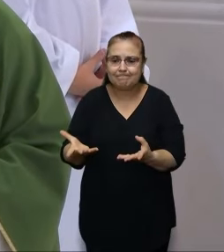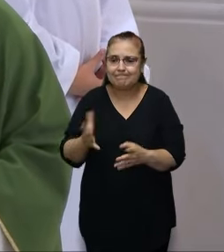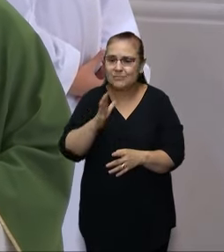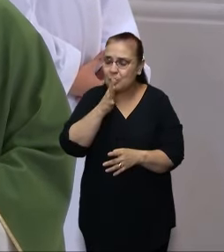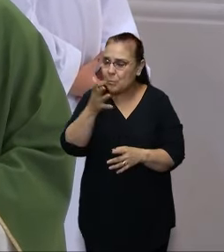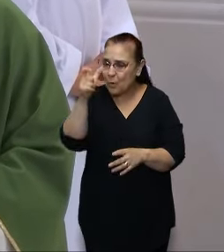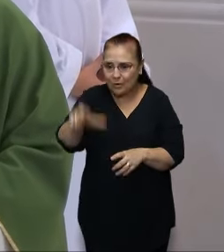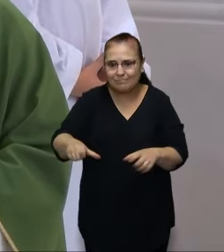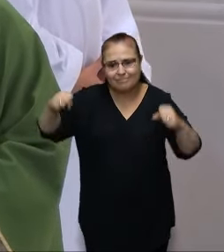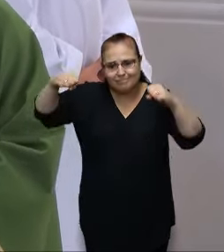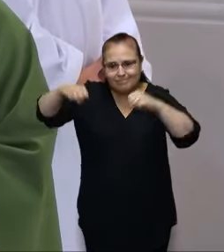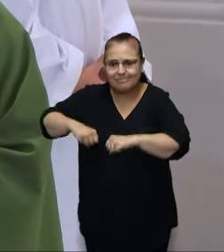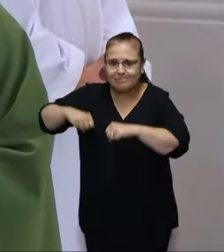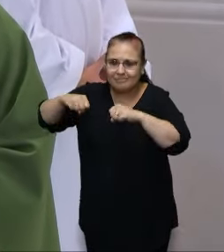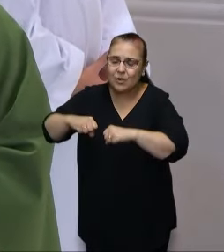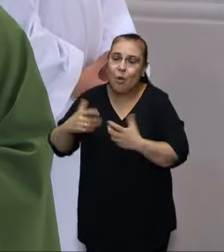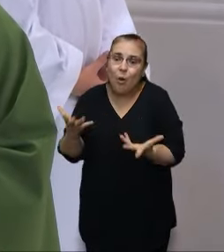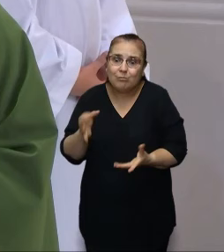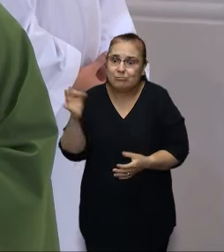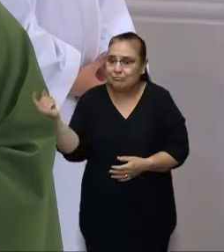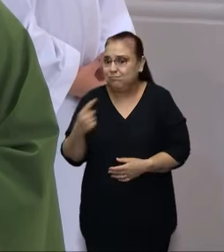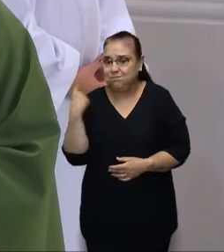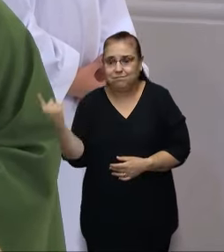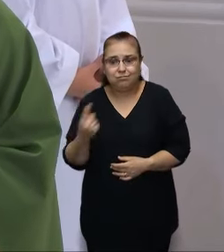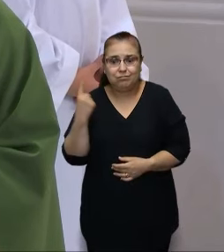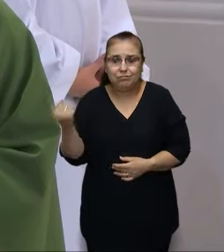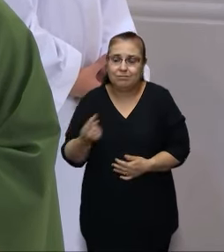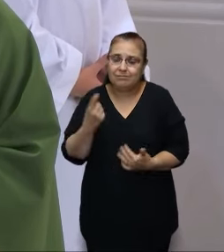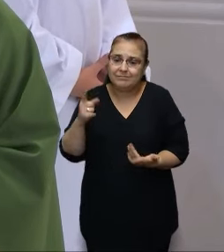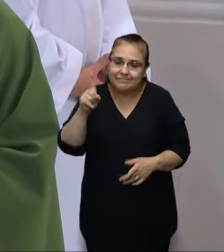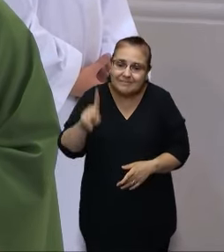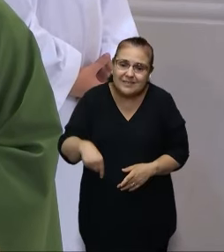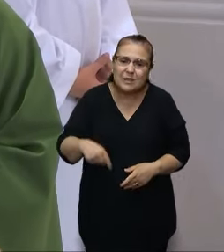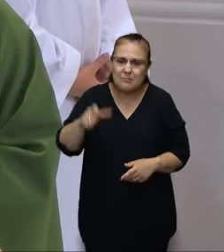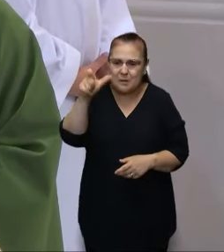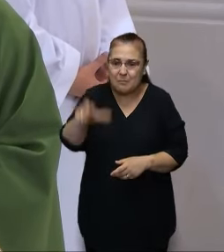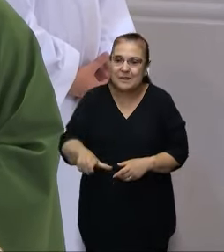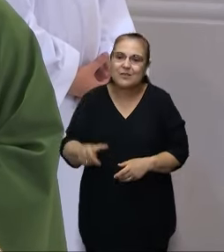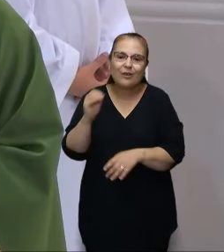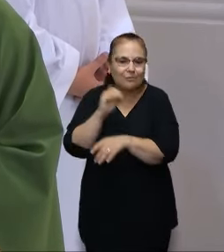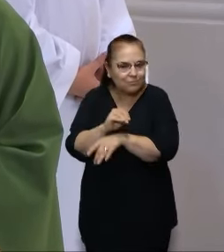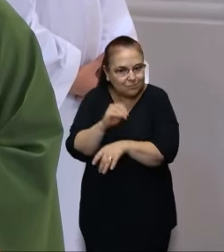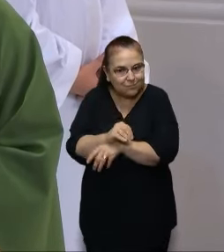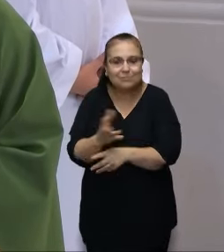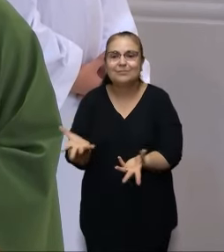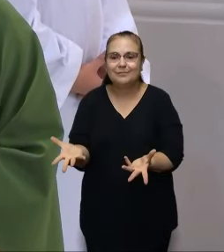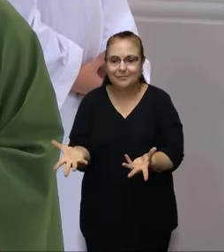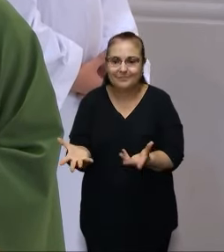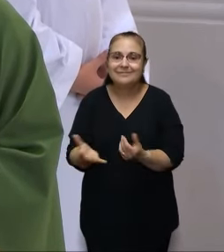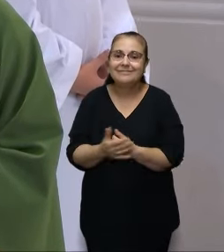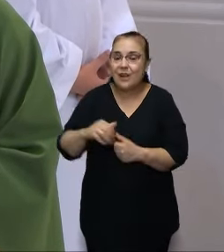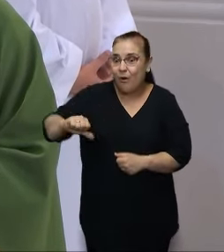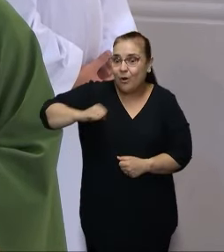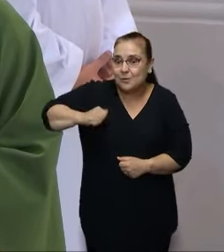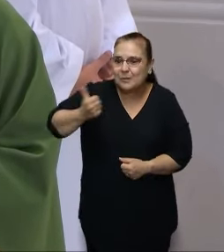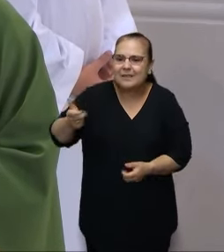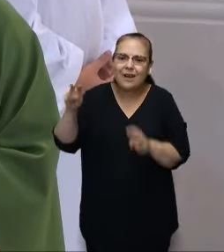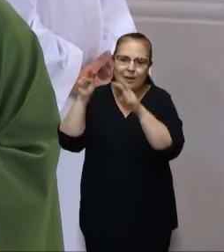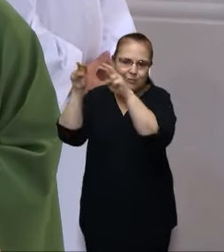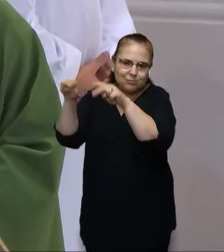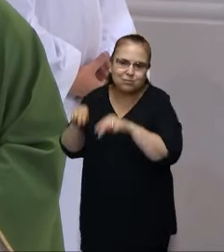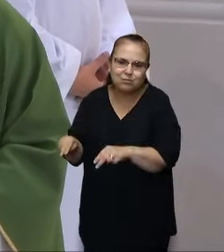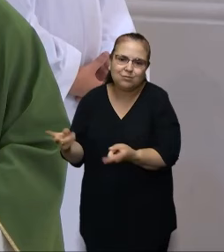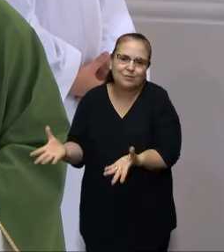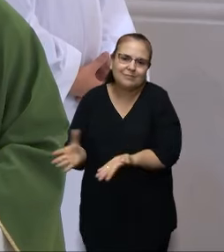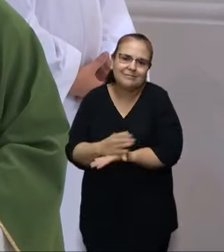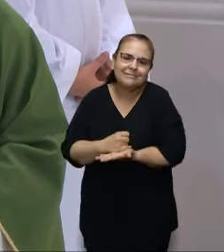los ancianos por los que se encuentran solos y también por las personas que los atienden hospitales residencias el